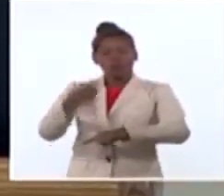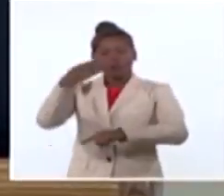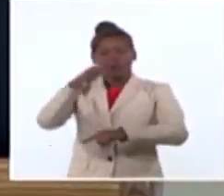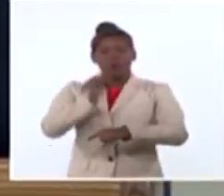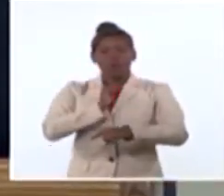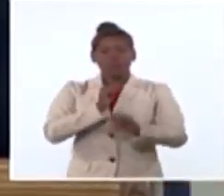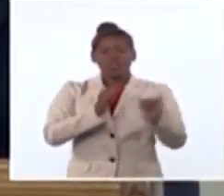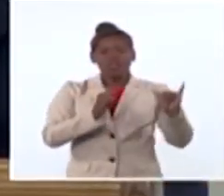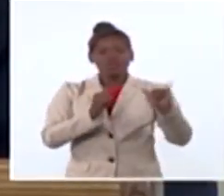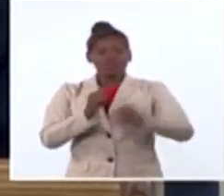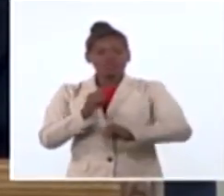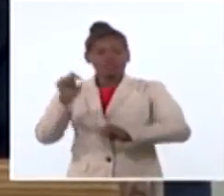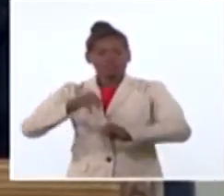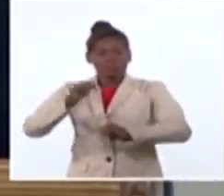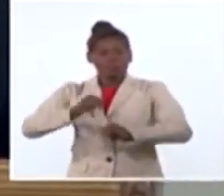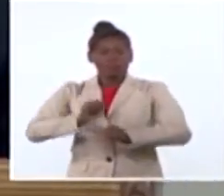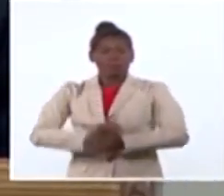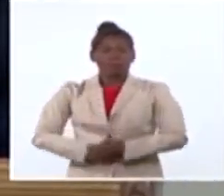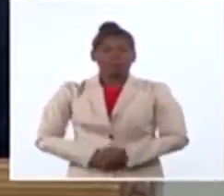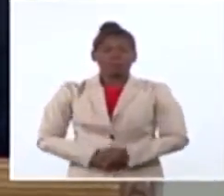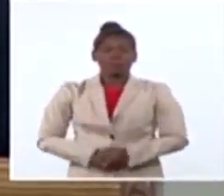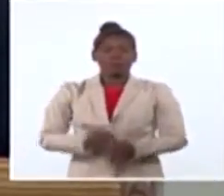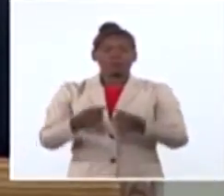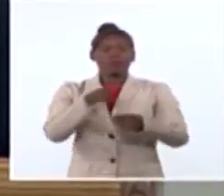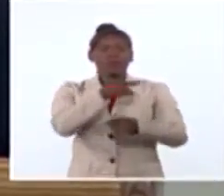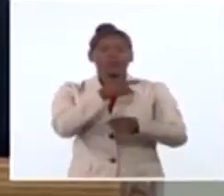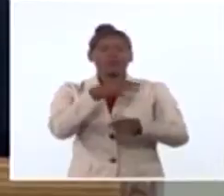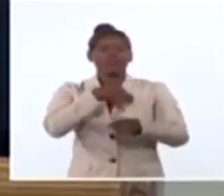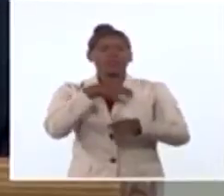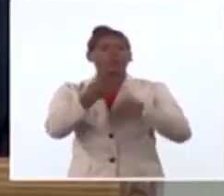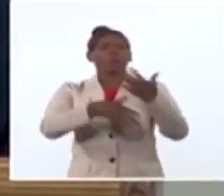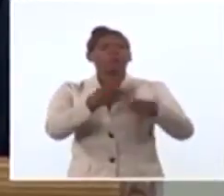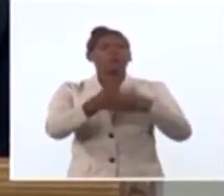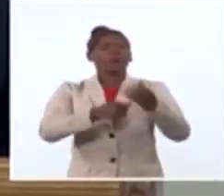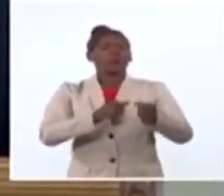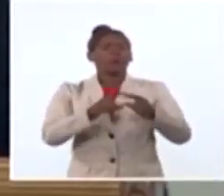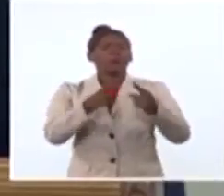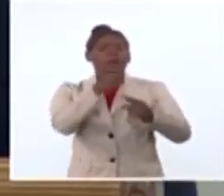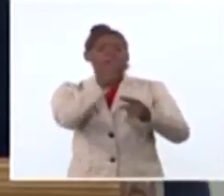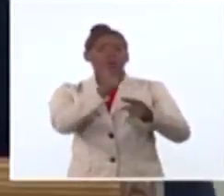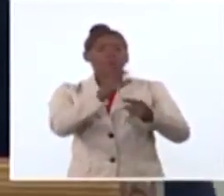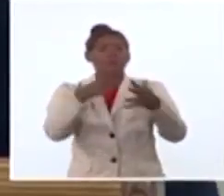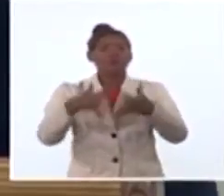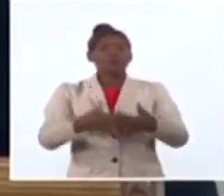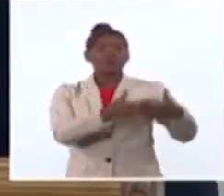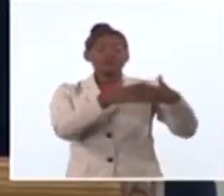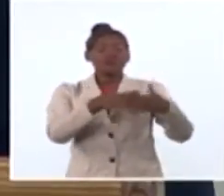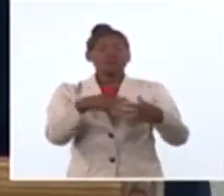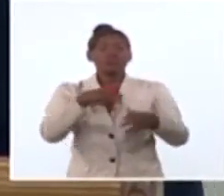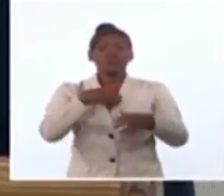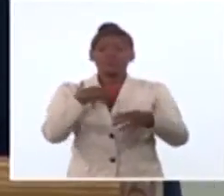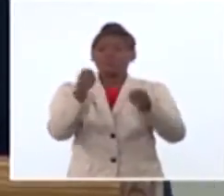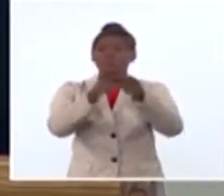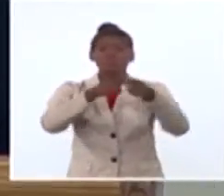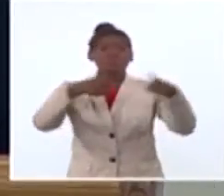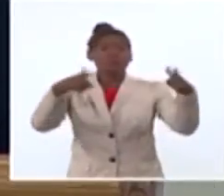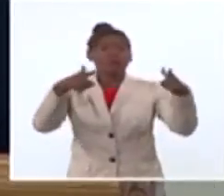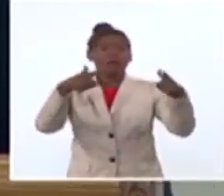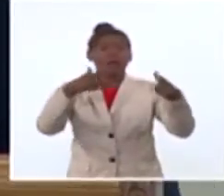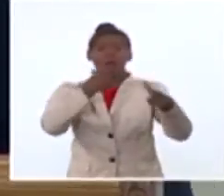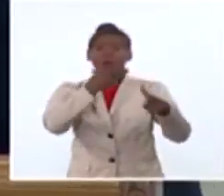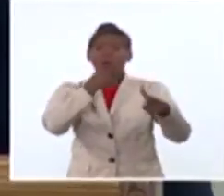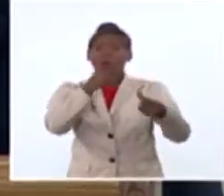una palabra de las lesiones oculares de cientos y cientos de adolescentes y jóvenes de